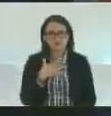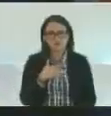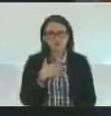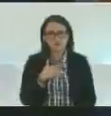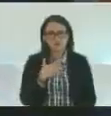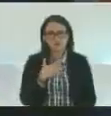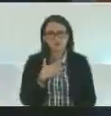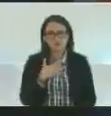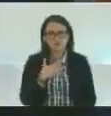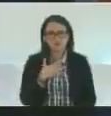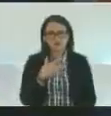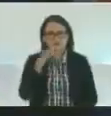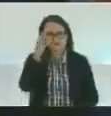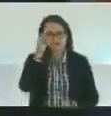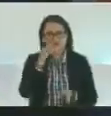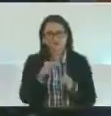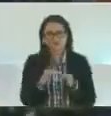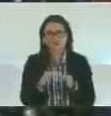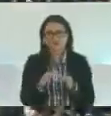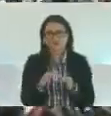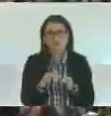de esperanza,